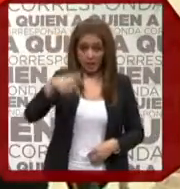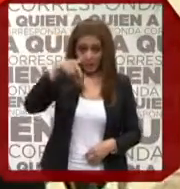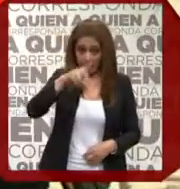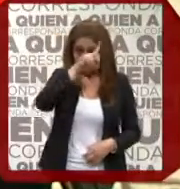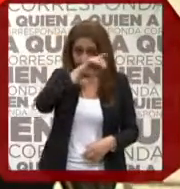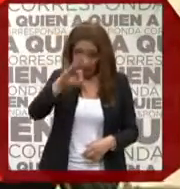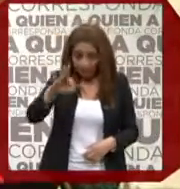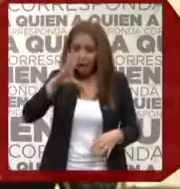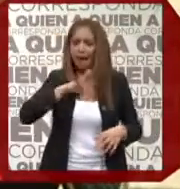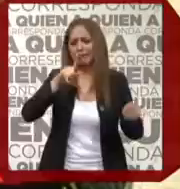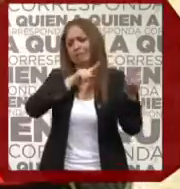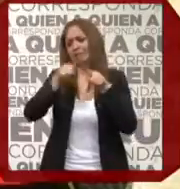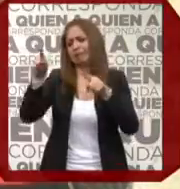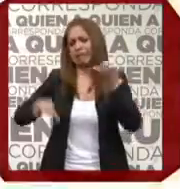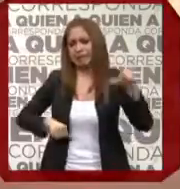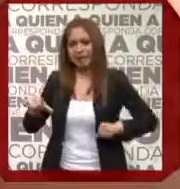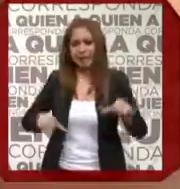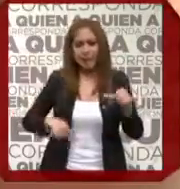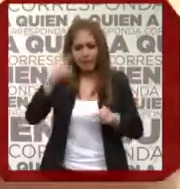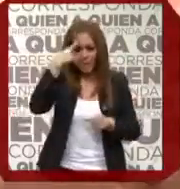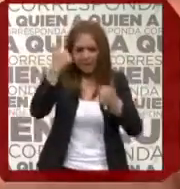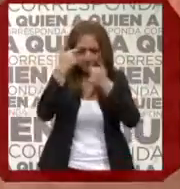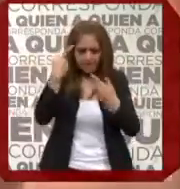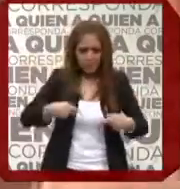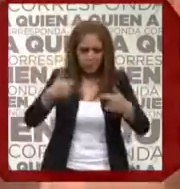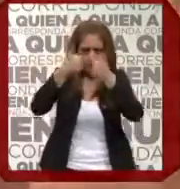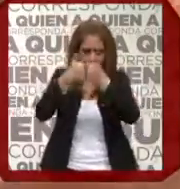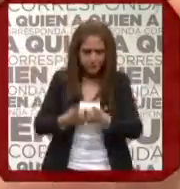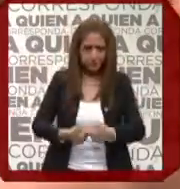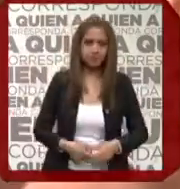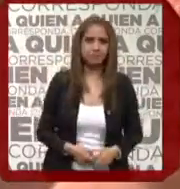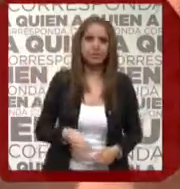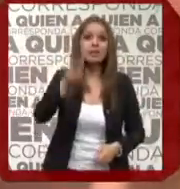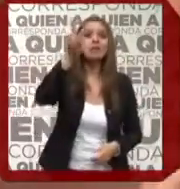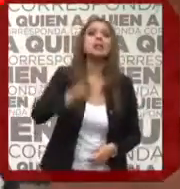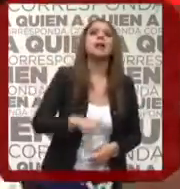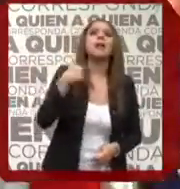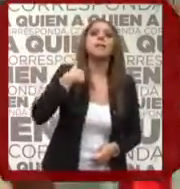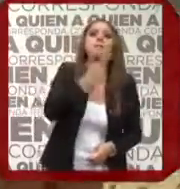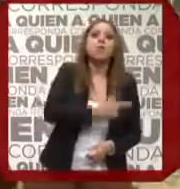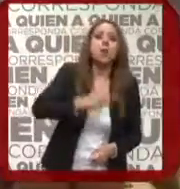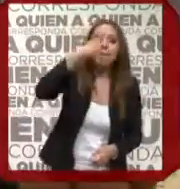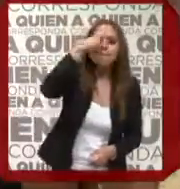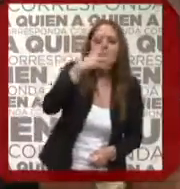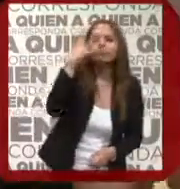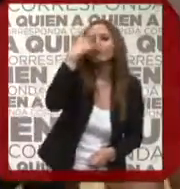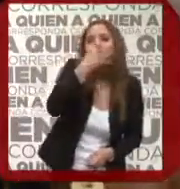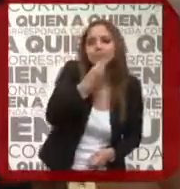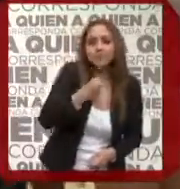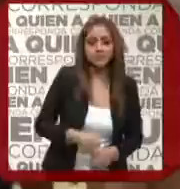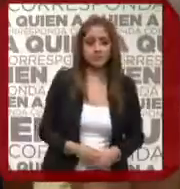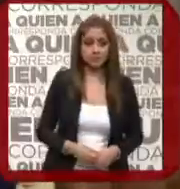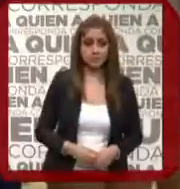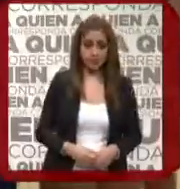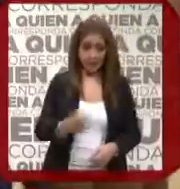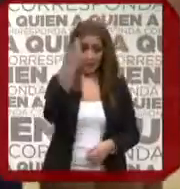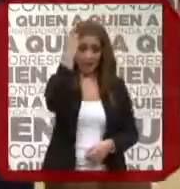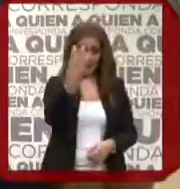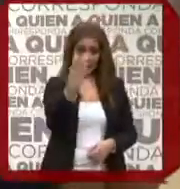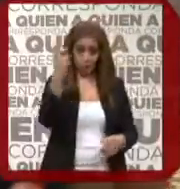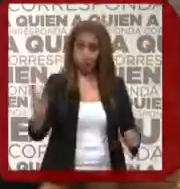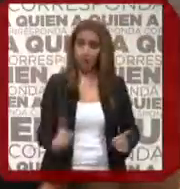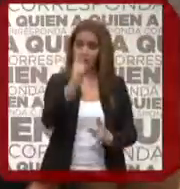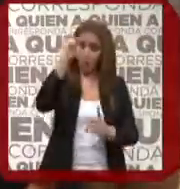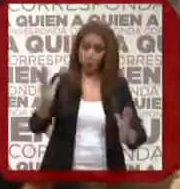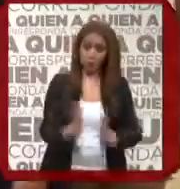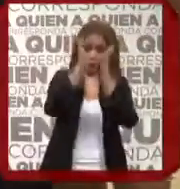DF, efectivamente, para los que nos quedamos. Me encanta México, es la ciudad preciosa. Pues jefe, esto es lo que se vive en las fuentes del Monumento